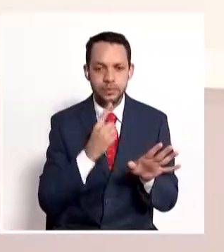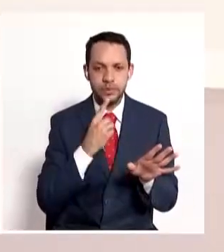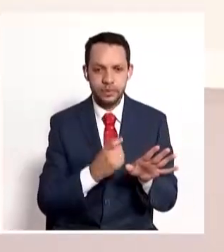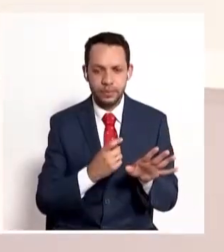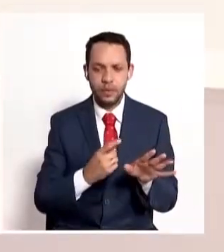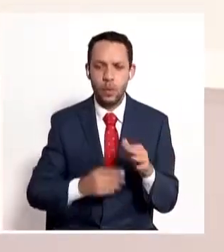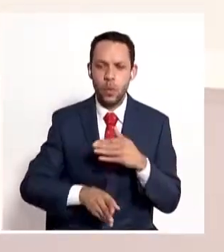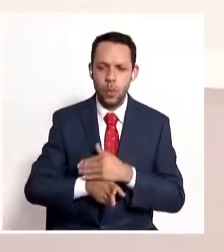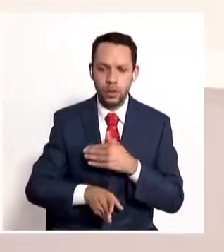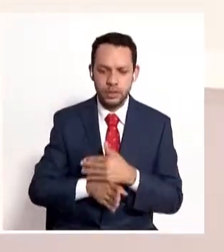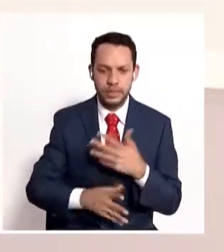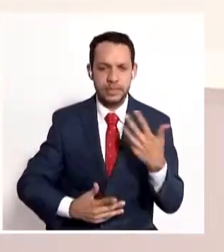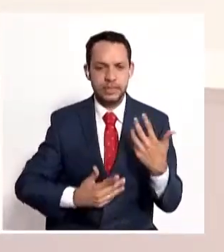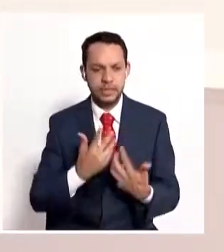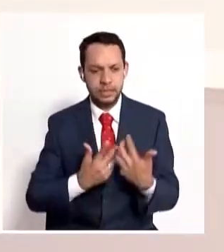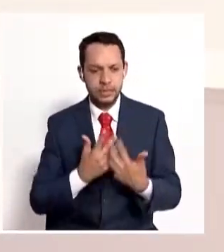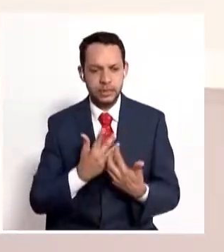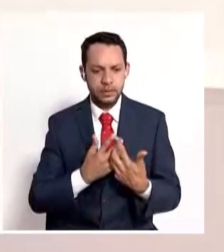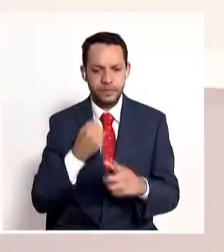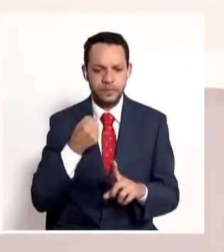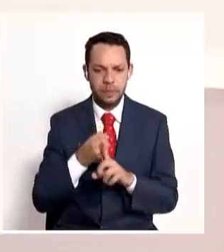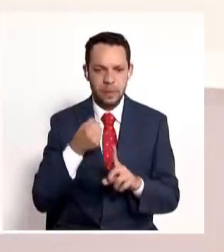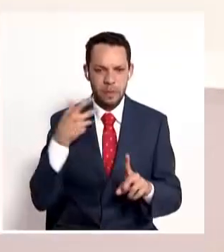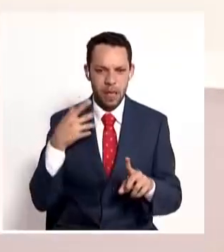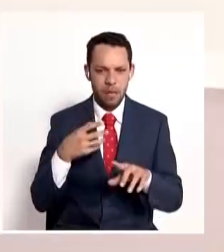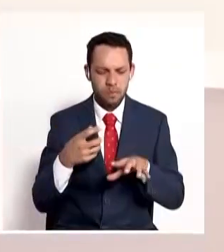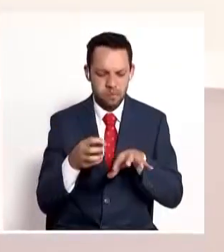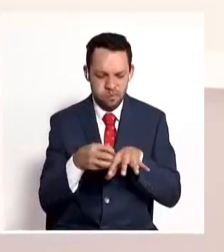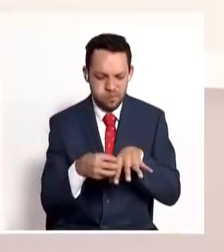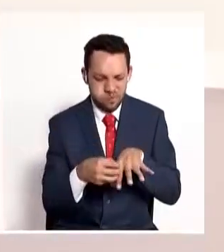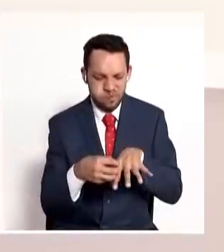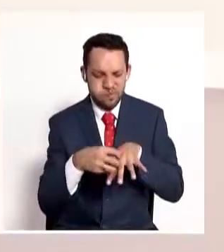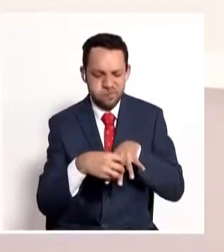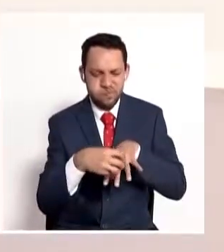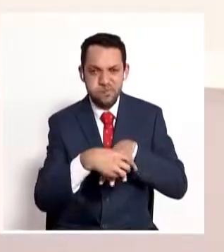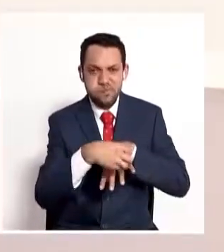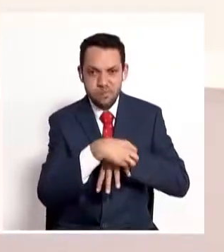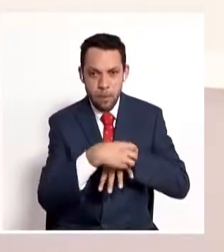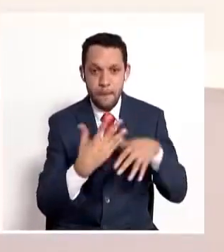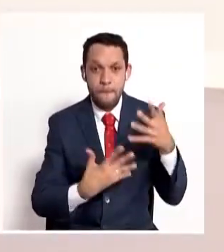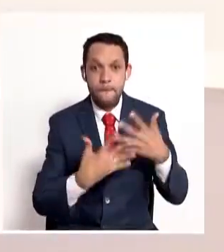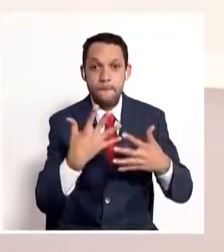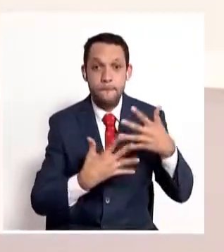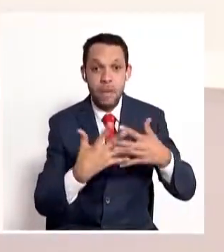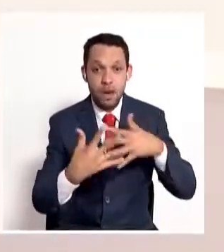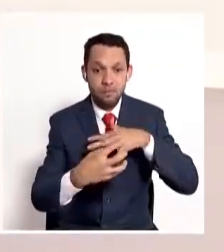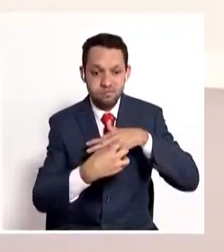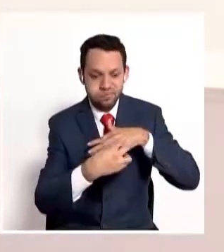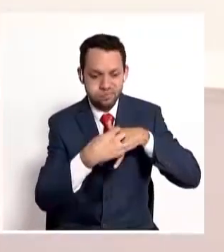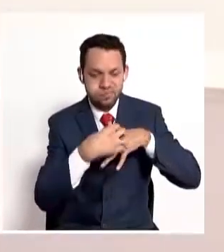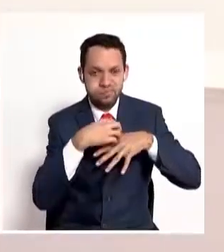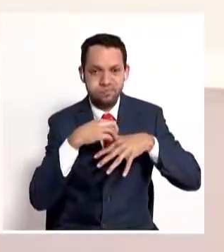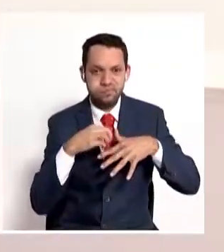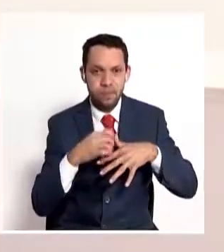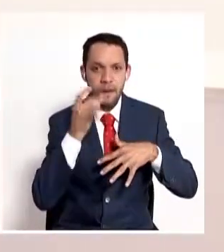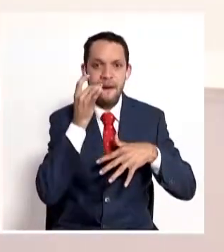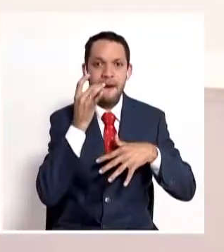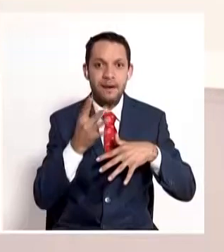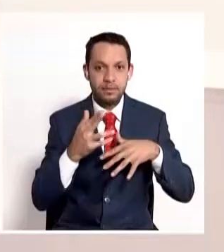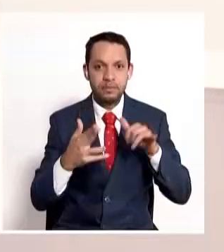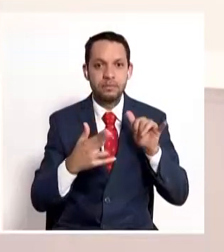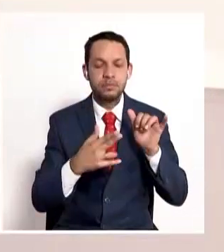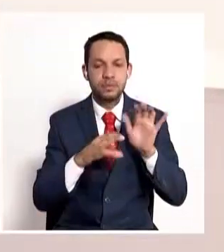sistémico que aparecen los nódulos hace unas bolas aquí pues nosotros somos los pacientes y ustedes buscan acá en instagram